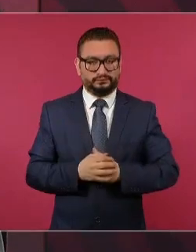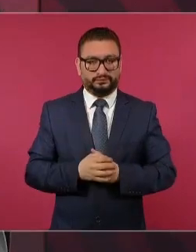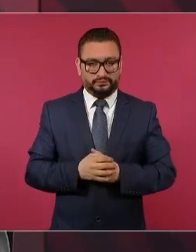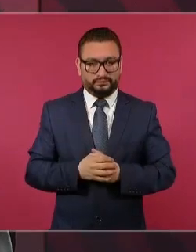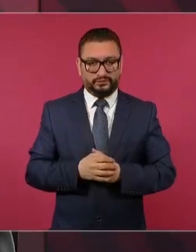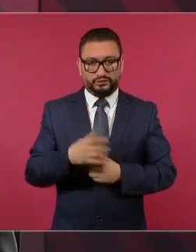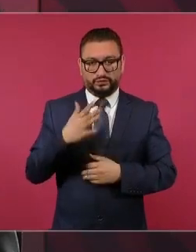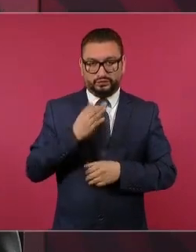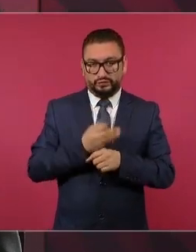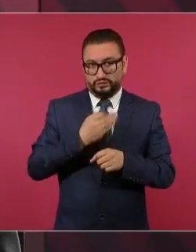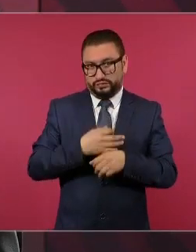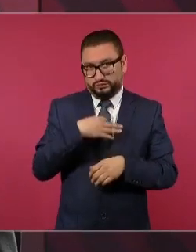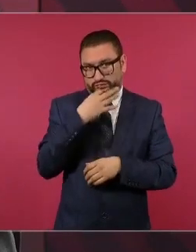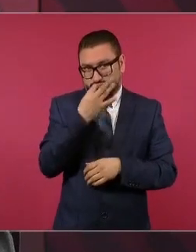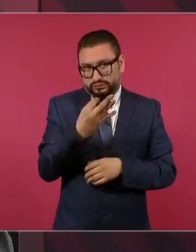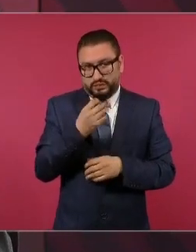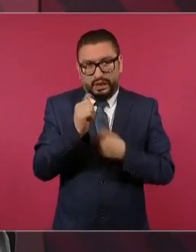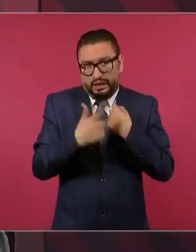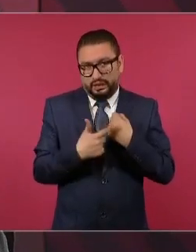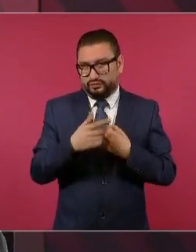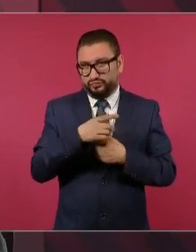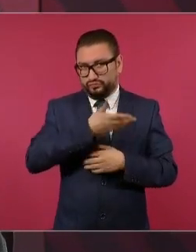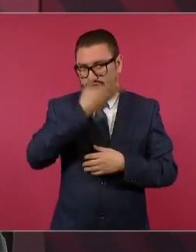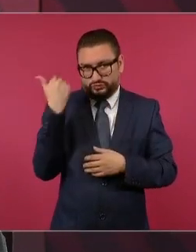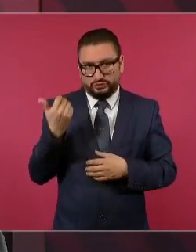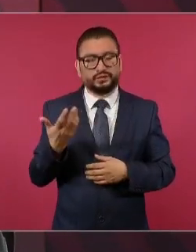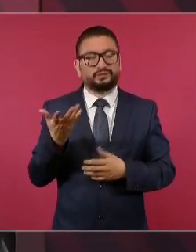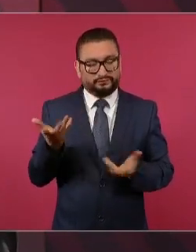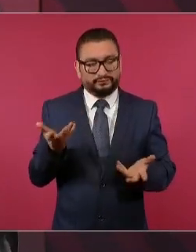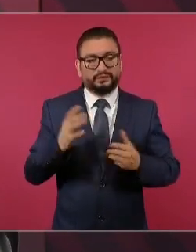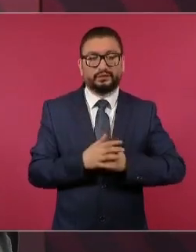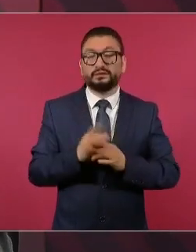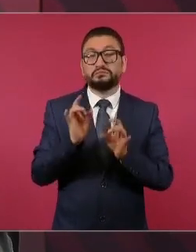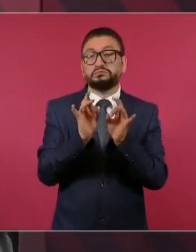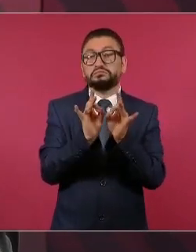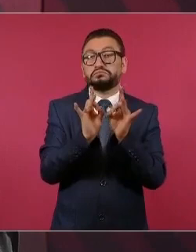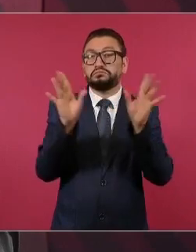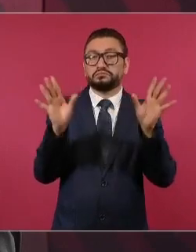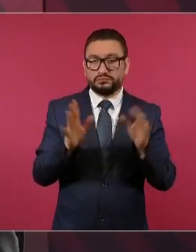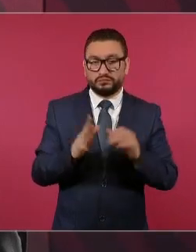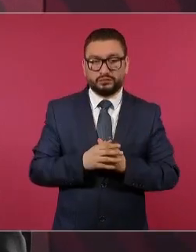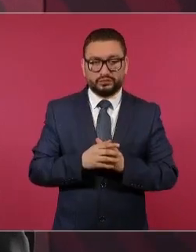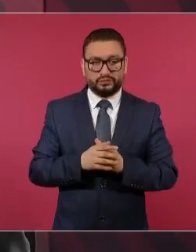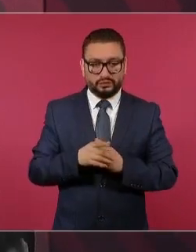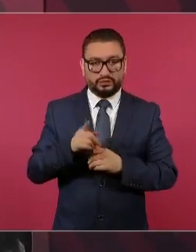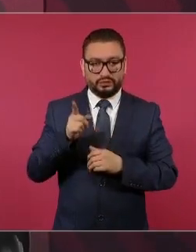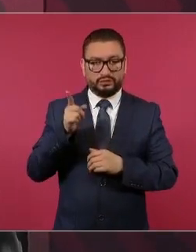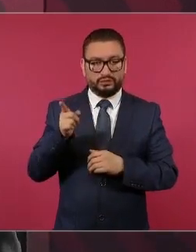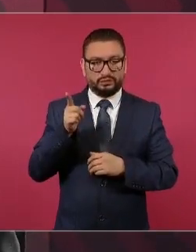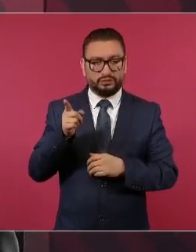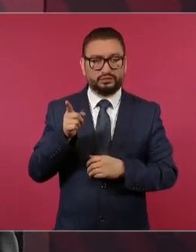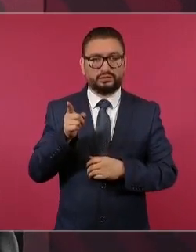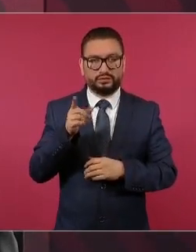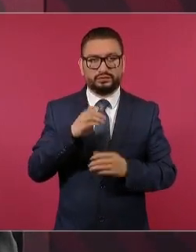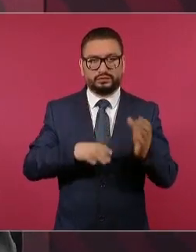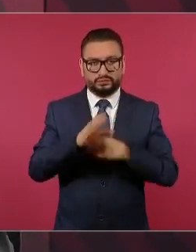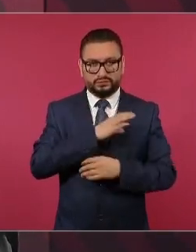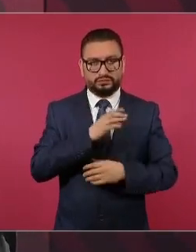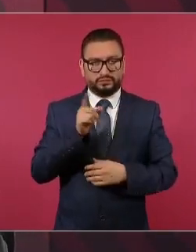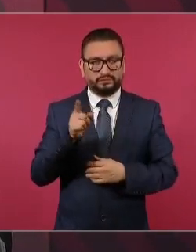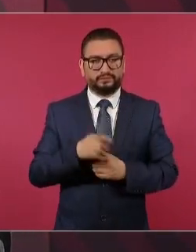Aquí voy a decir algo, ¿no?, que no se sabía. De repente llegó, siendo Claudia